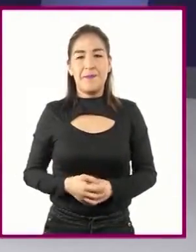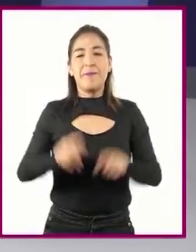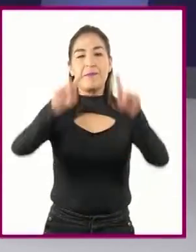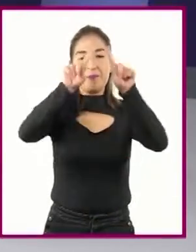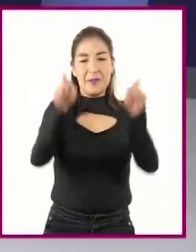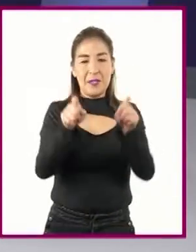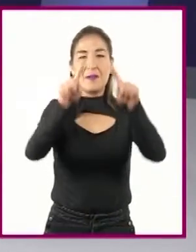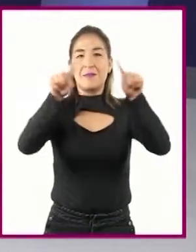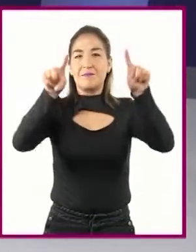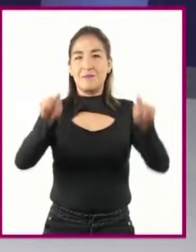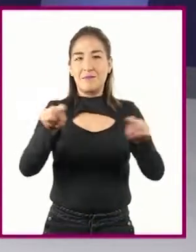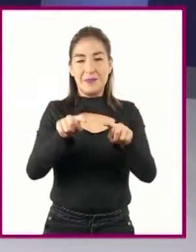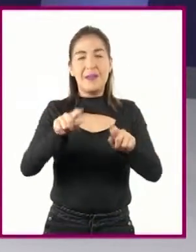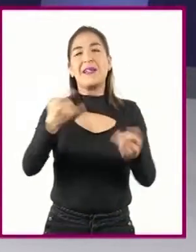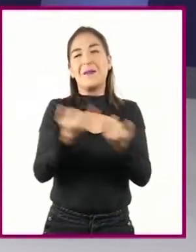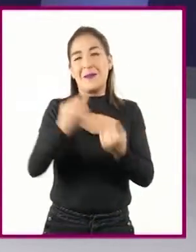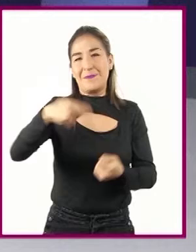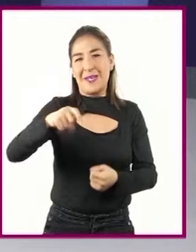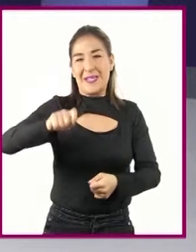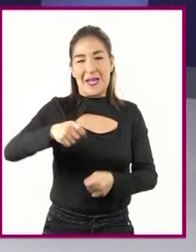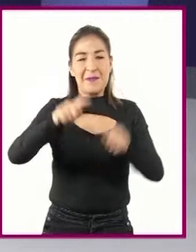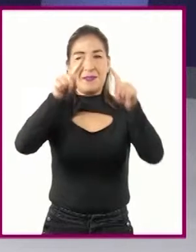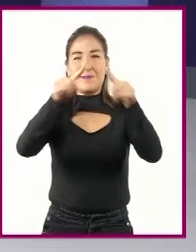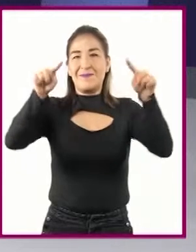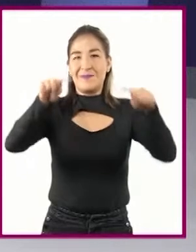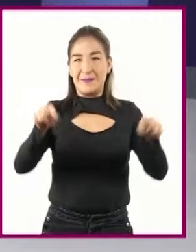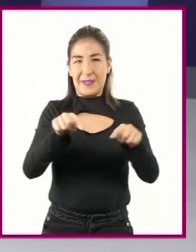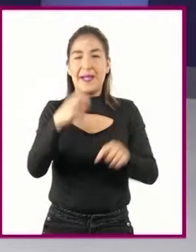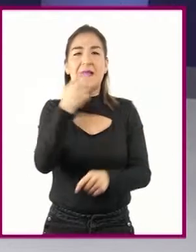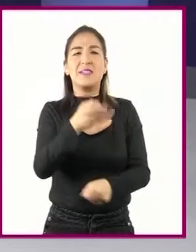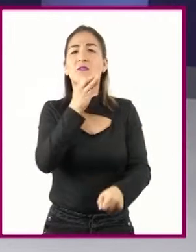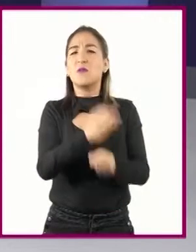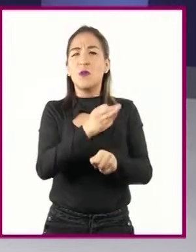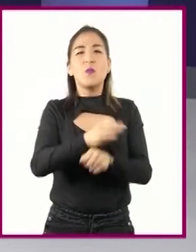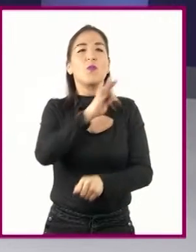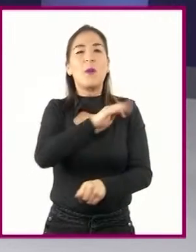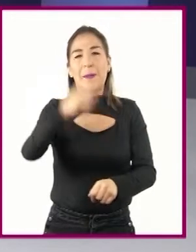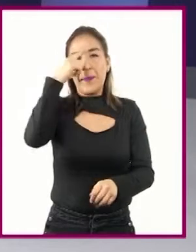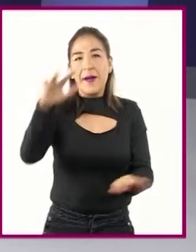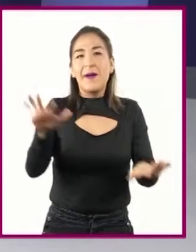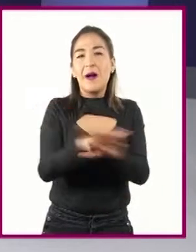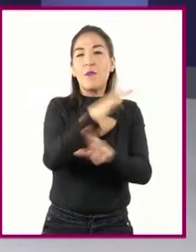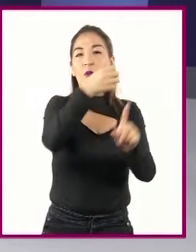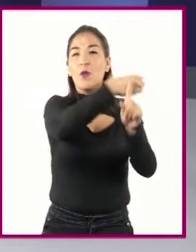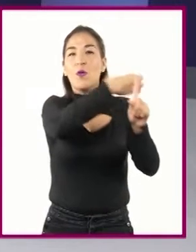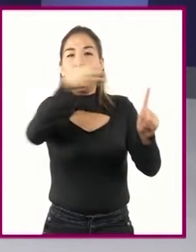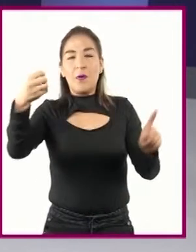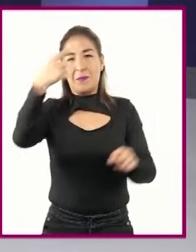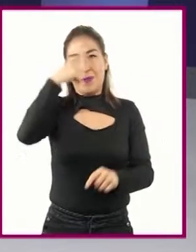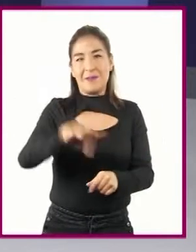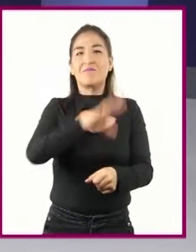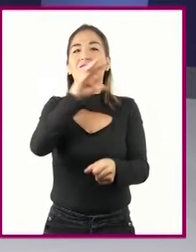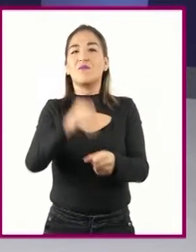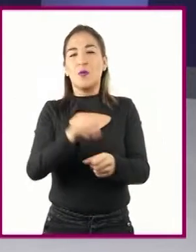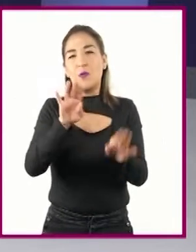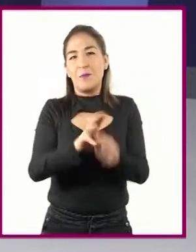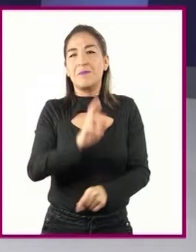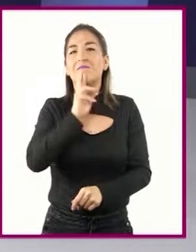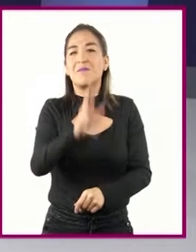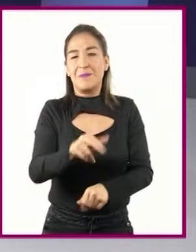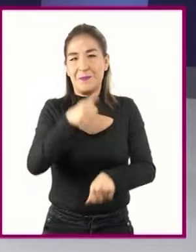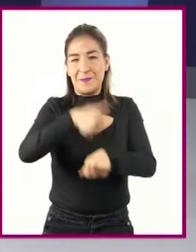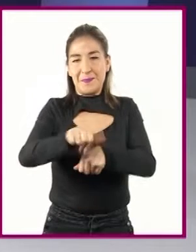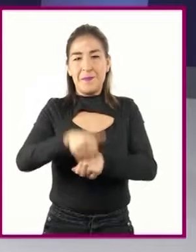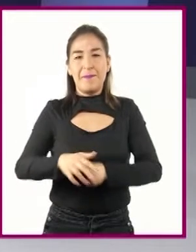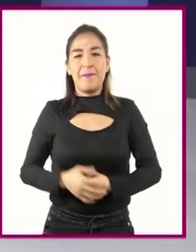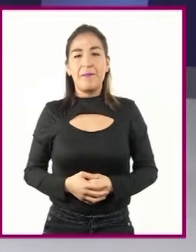paréntesis, corchetes y llaves. Estos símbolos pueden modificar el orden en el que debemos resolver una operación. Les